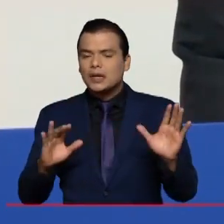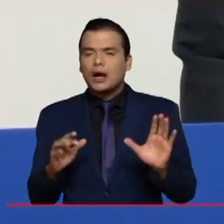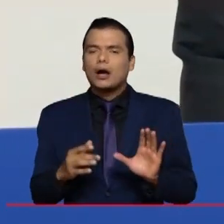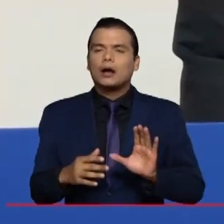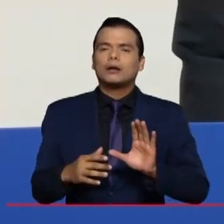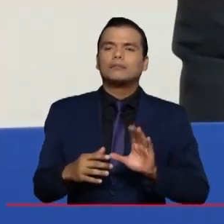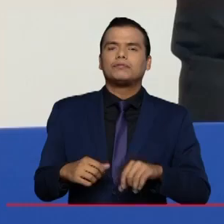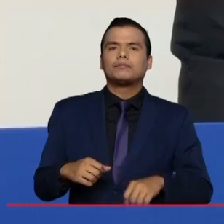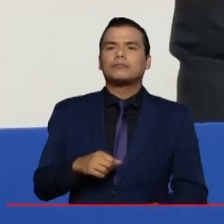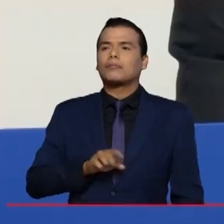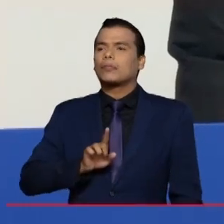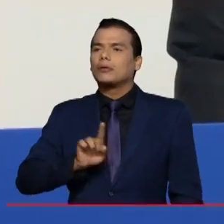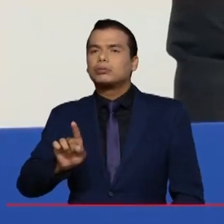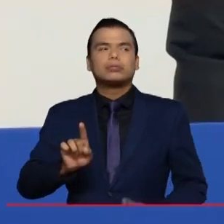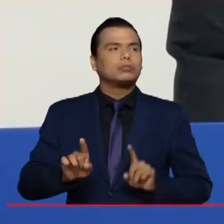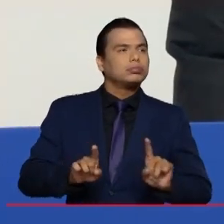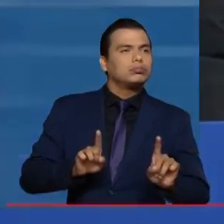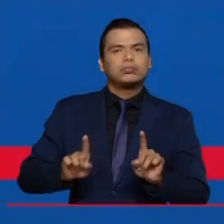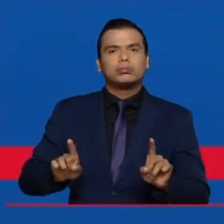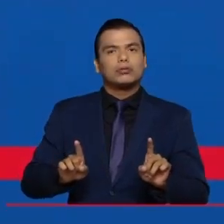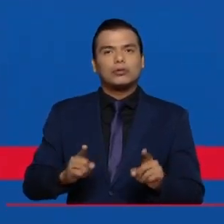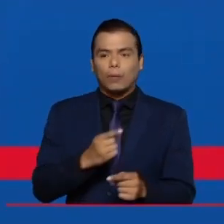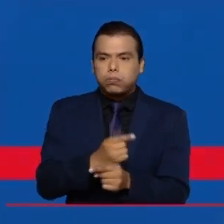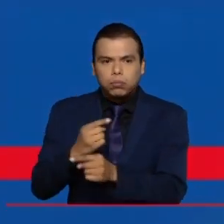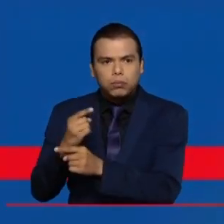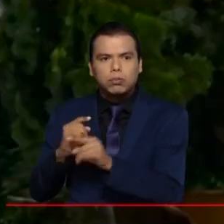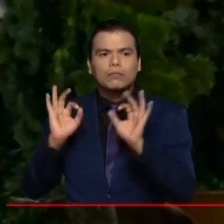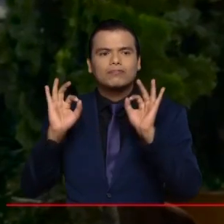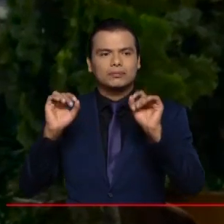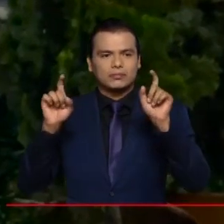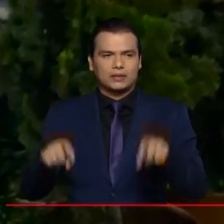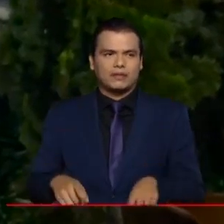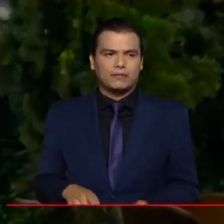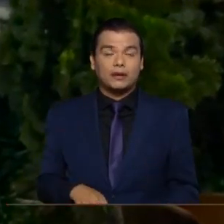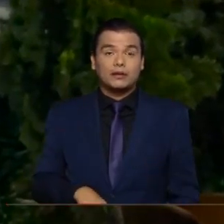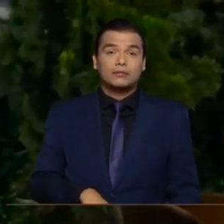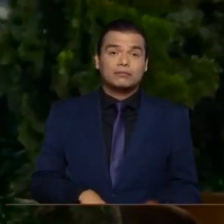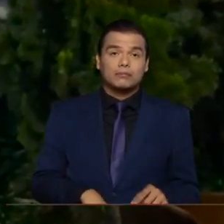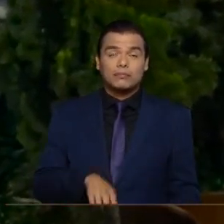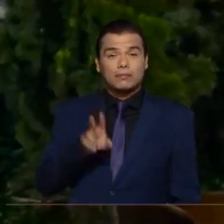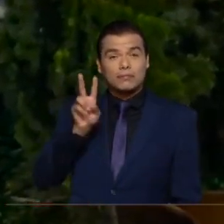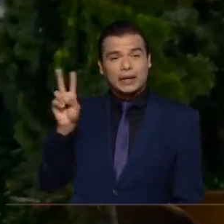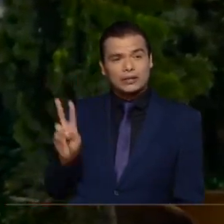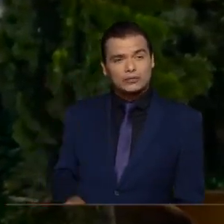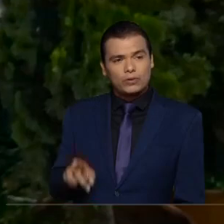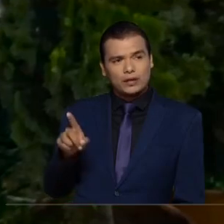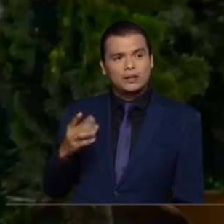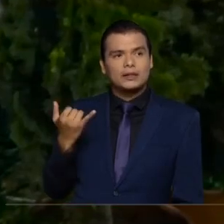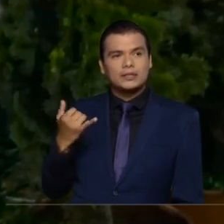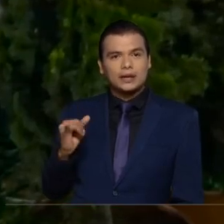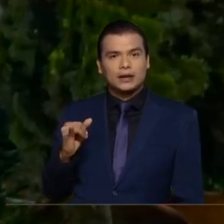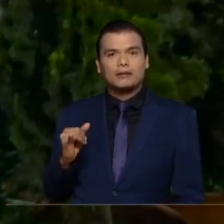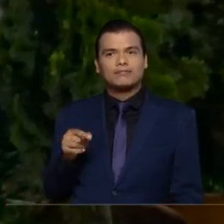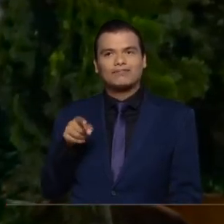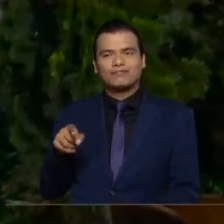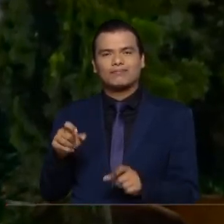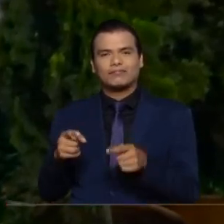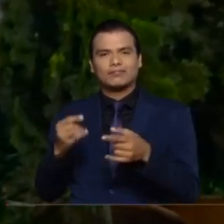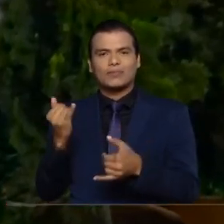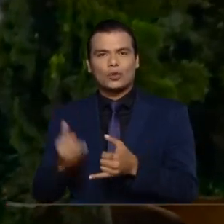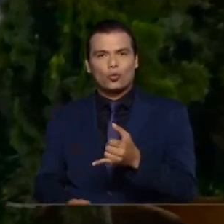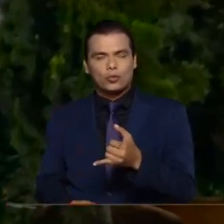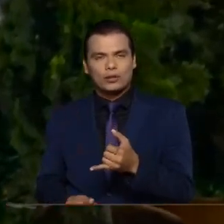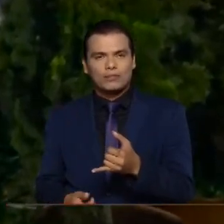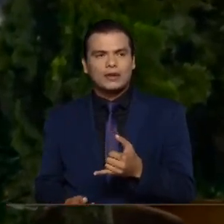aparecer progresar sino finalizar mejor Venezuela rival de Colombia llega a esta última fecha del